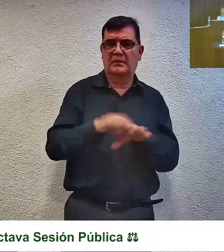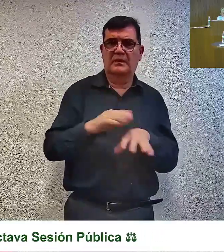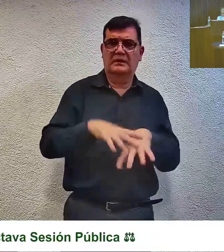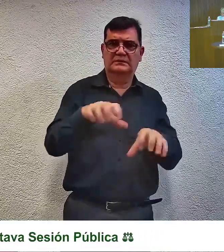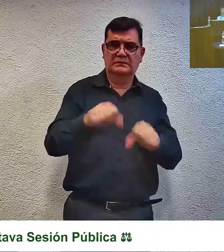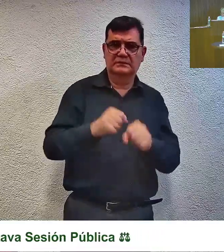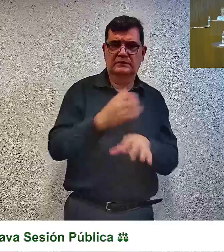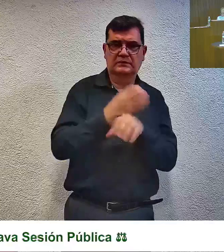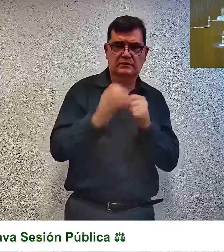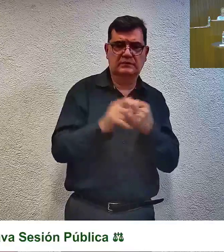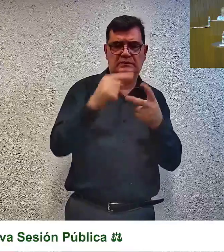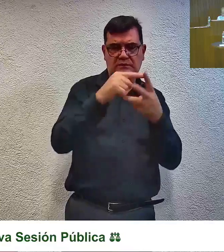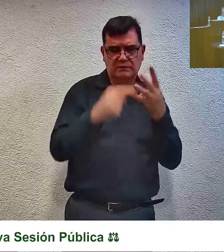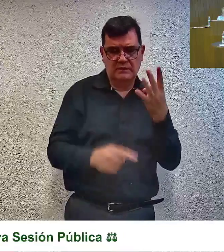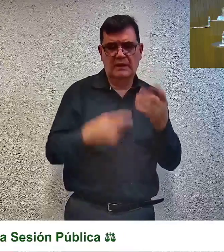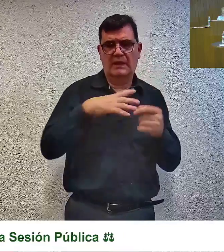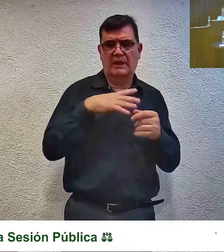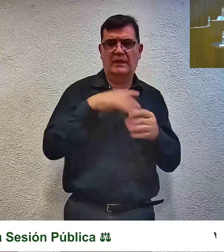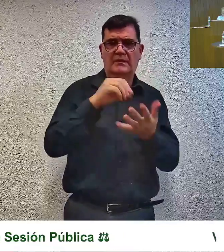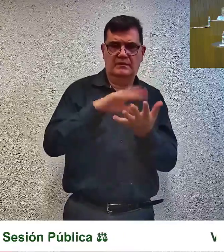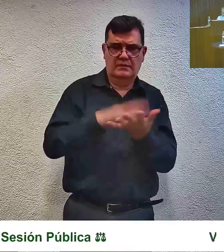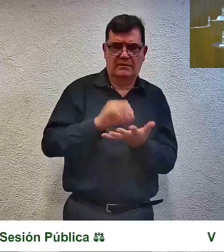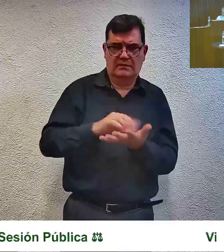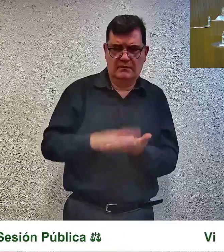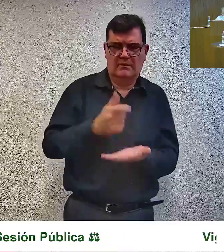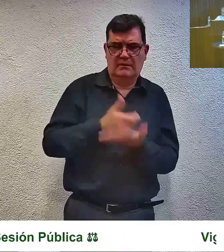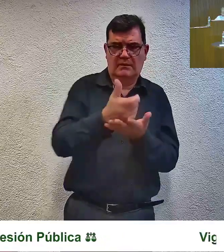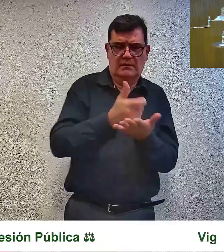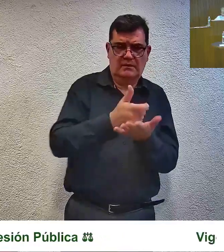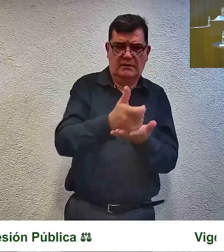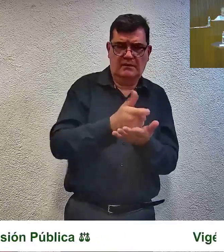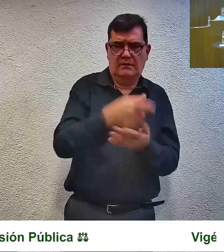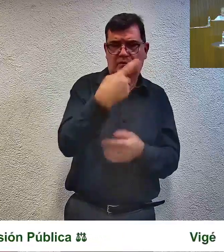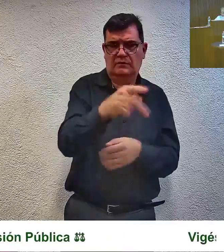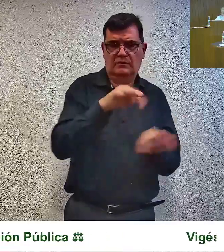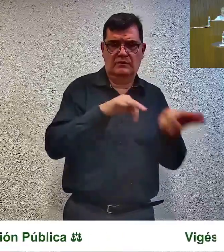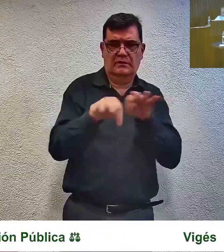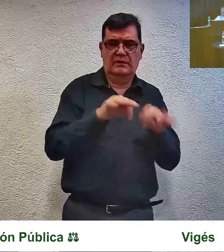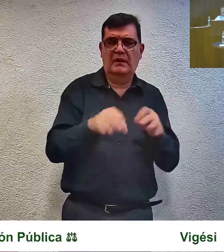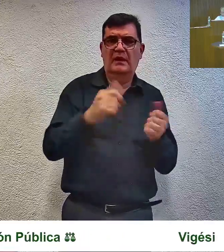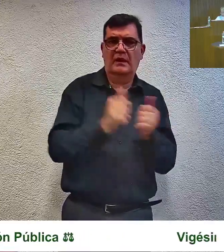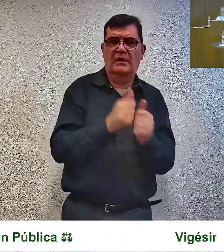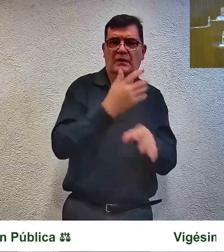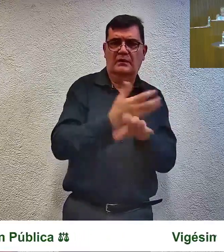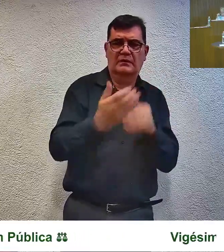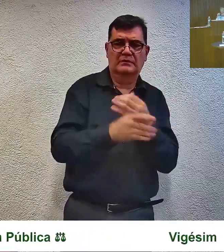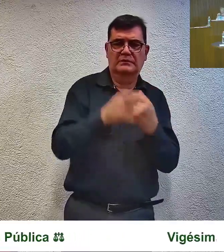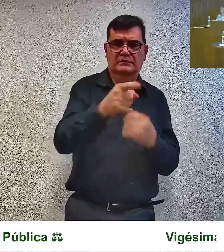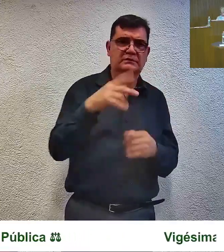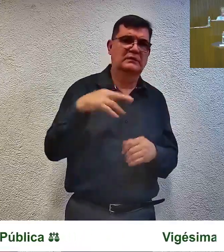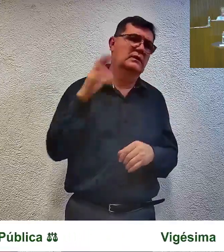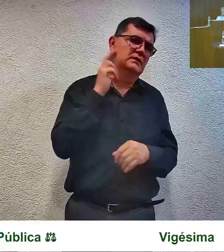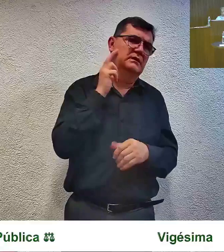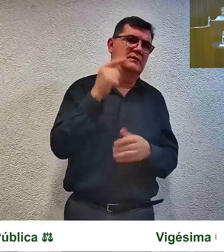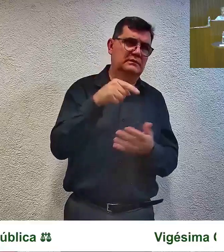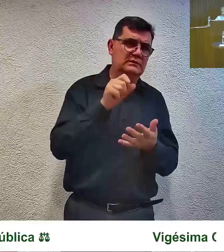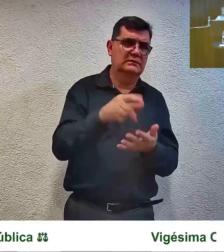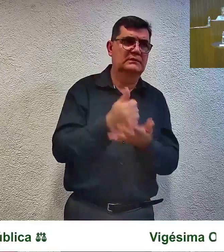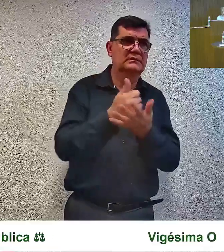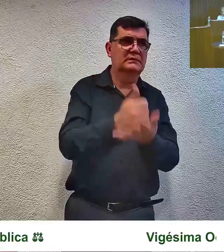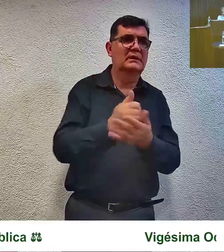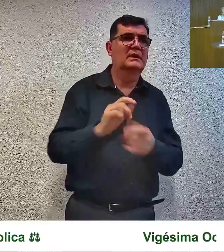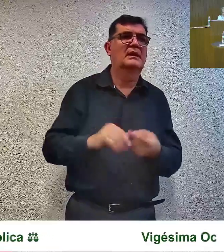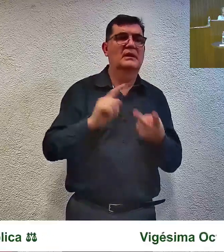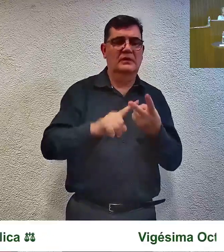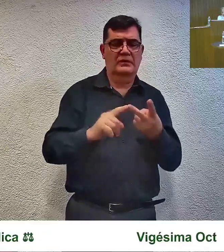las prerrogativas de las respectivas remuneraciones a que tiene derecho por el ejercicio del cargo de regidor de dicho ayuntamiento. 2.